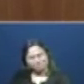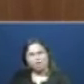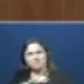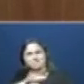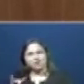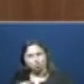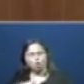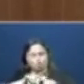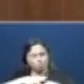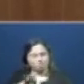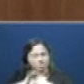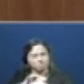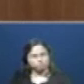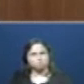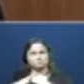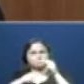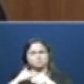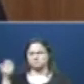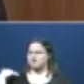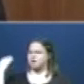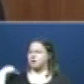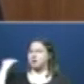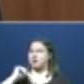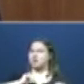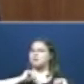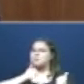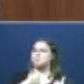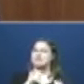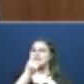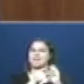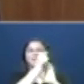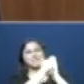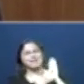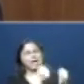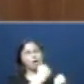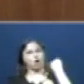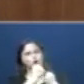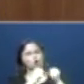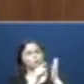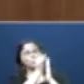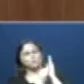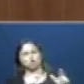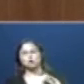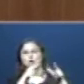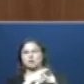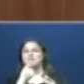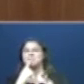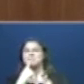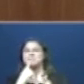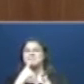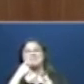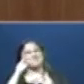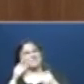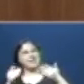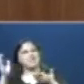y provincial en su momento inicial muchos indicadores económicos y sociales señalaban una gran diferencia de nuestras